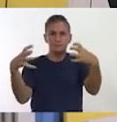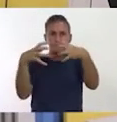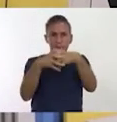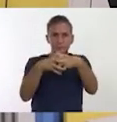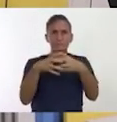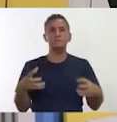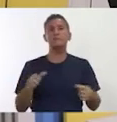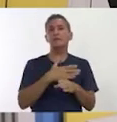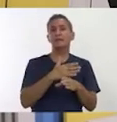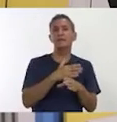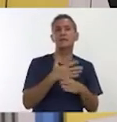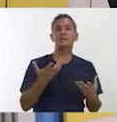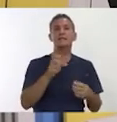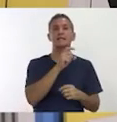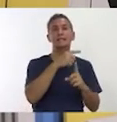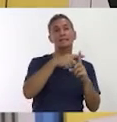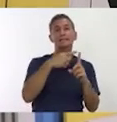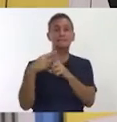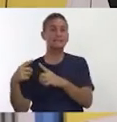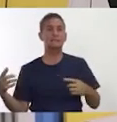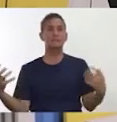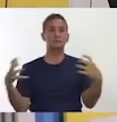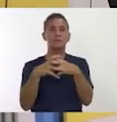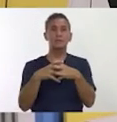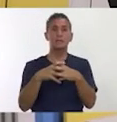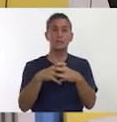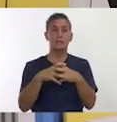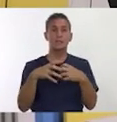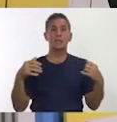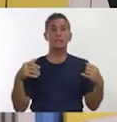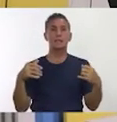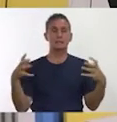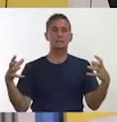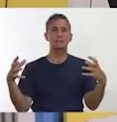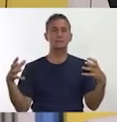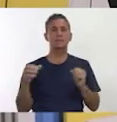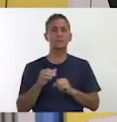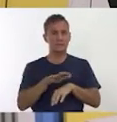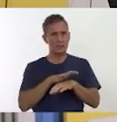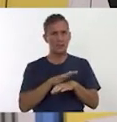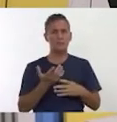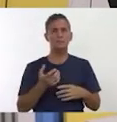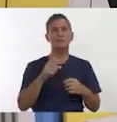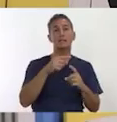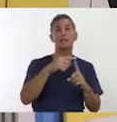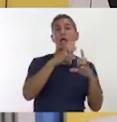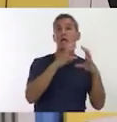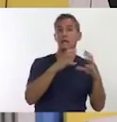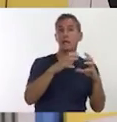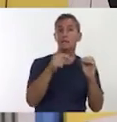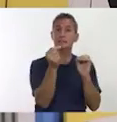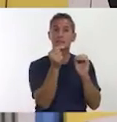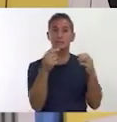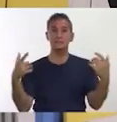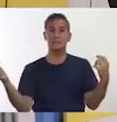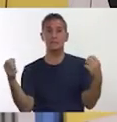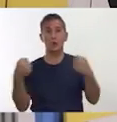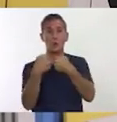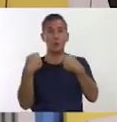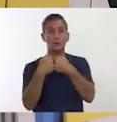son negativas, también se repelen. Pero si hay una carga que sea negativa y otra que sea de positiva,